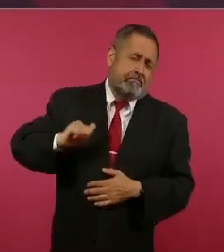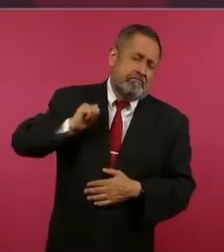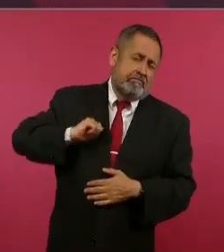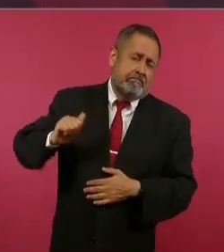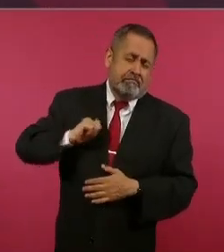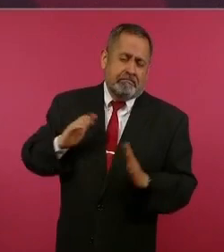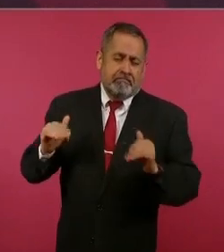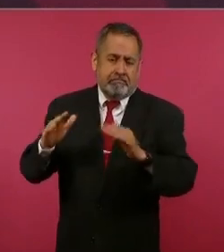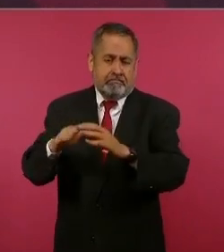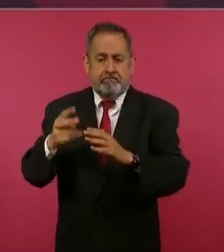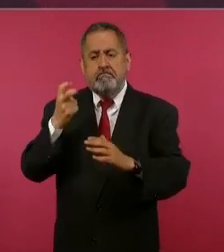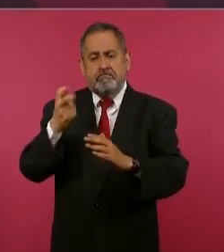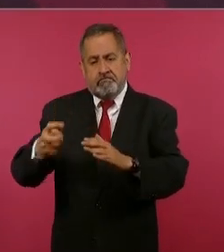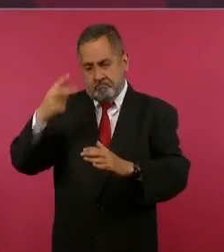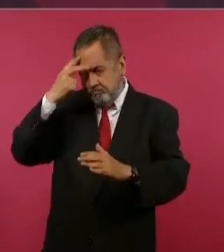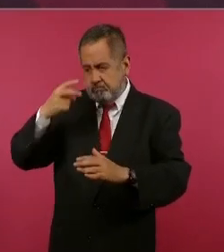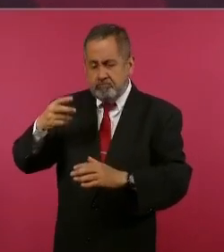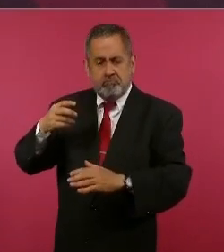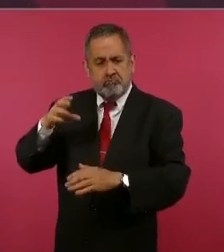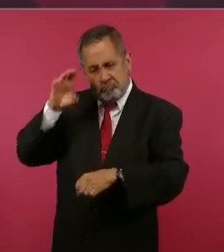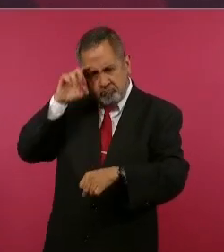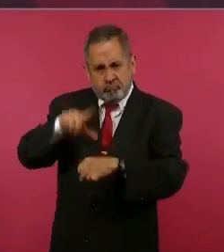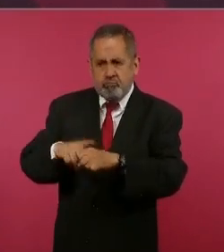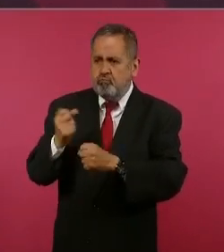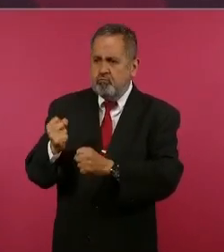por eso México